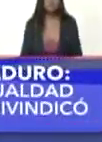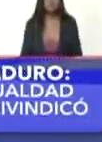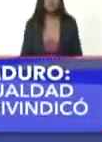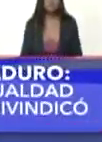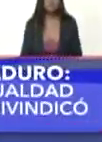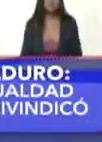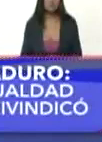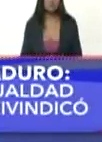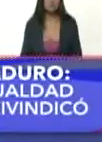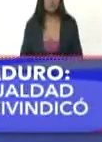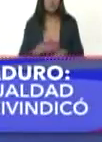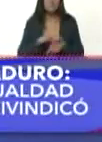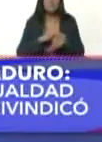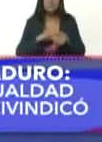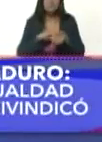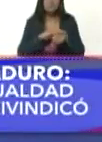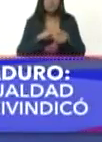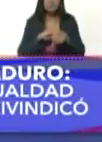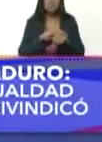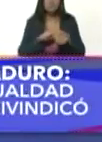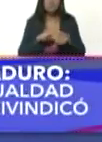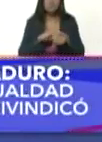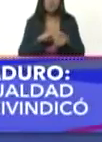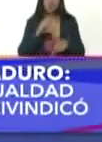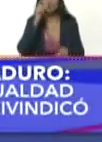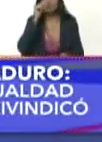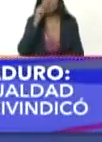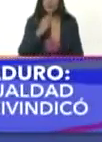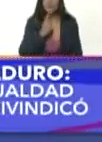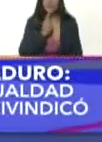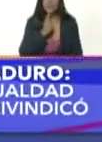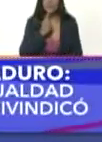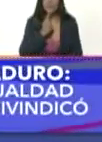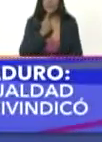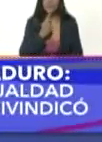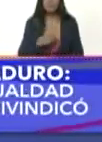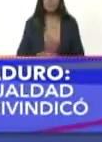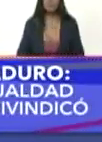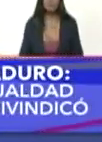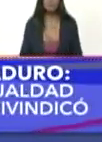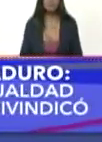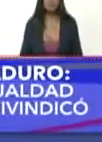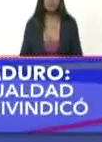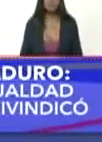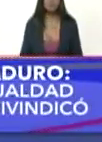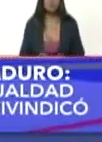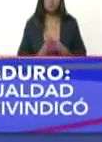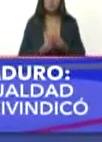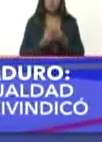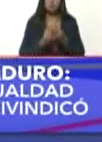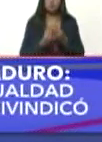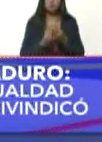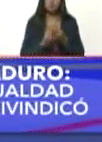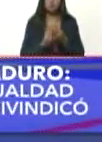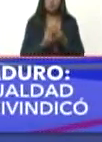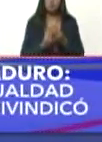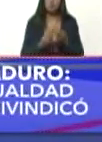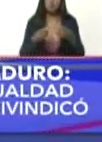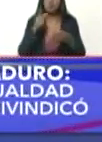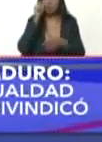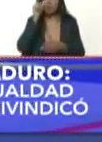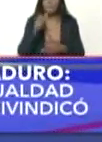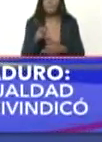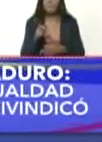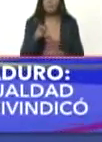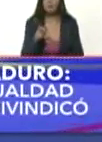El ministro general en jefe, Vladimir Padrino, junto al comandante general del ejército, mayor